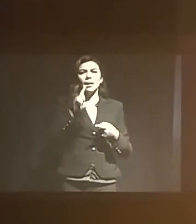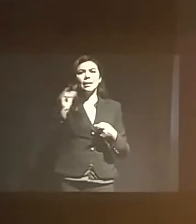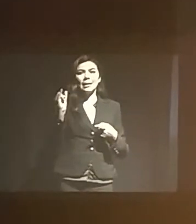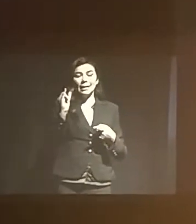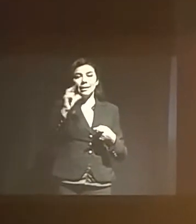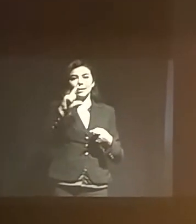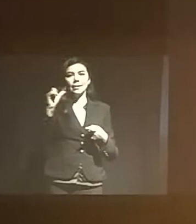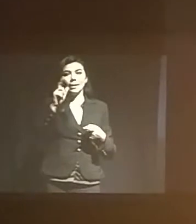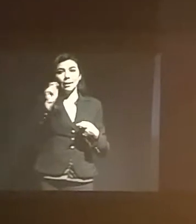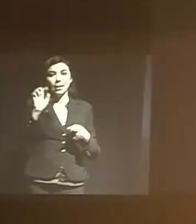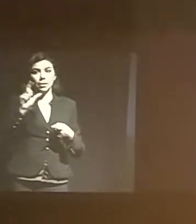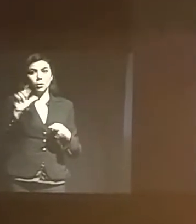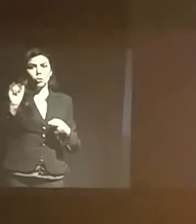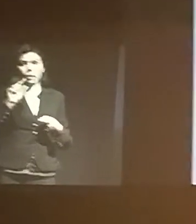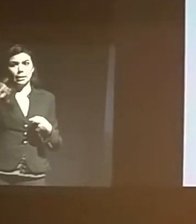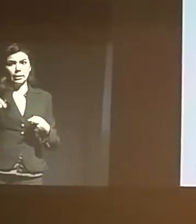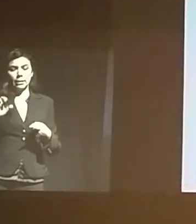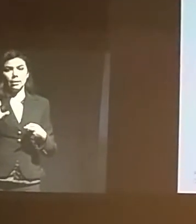eso tiene que cambiarse.